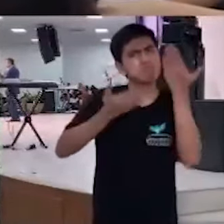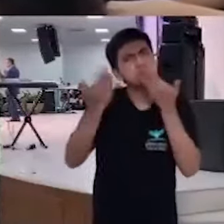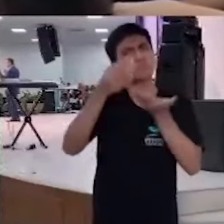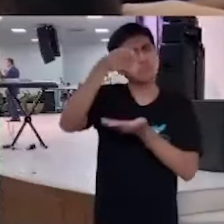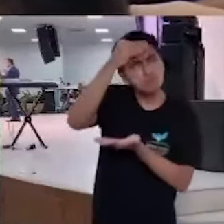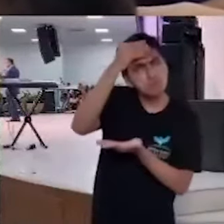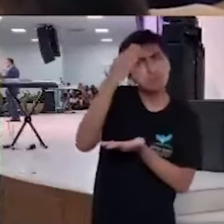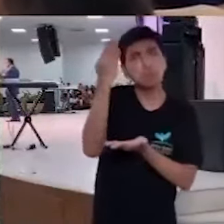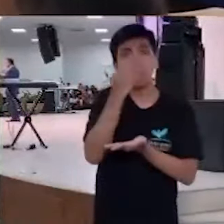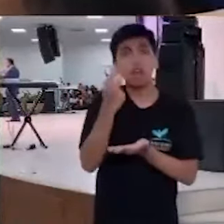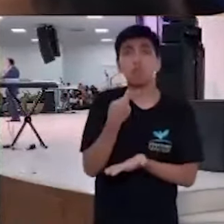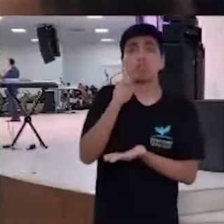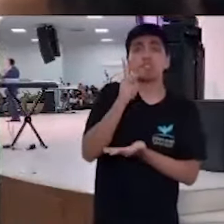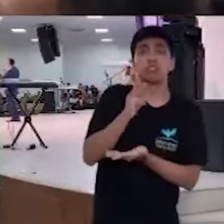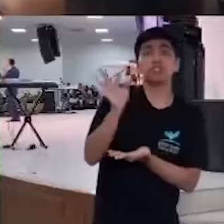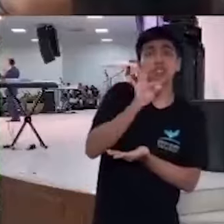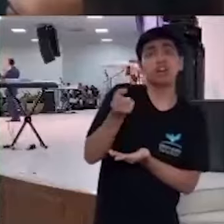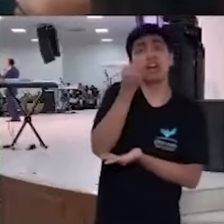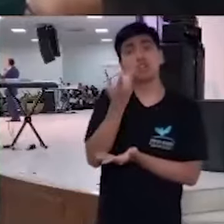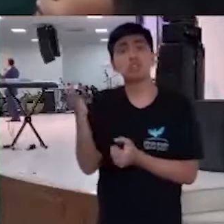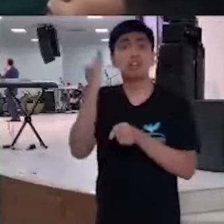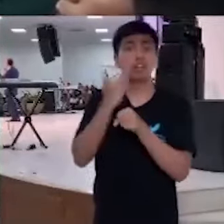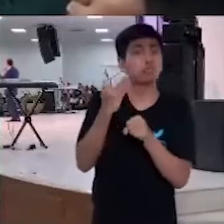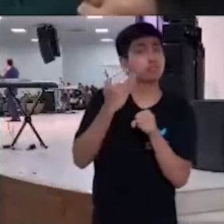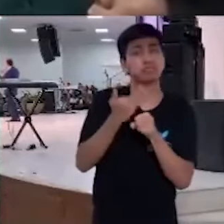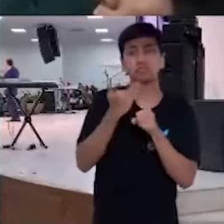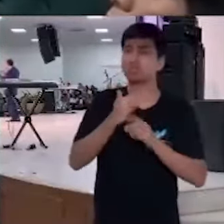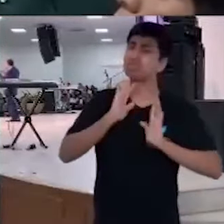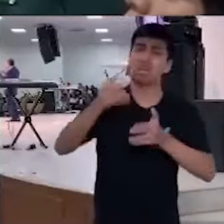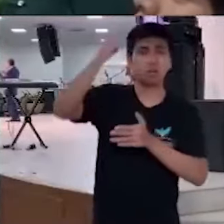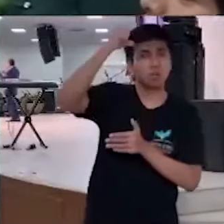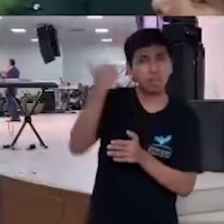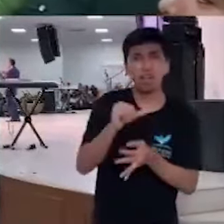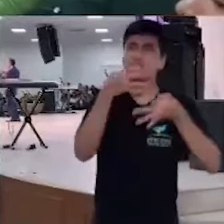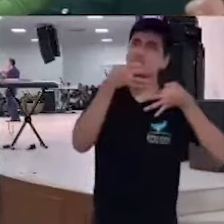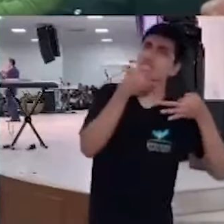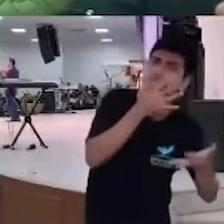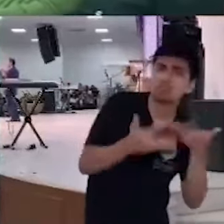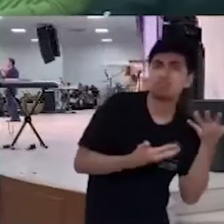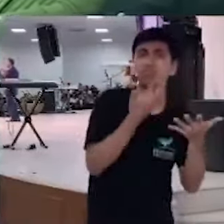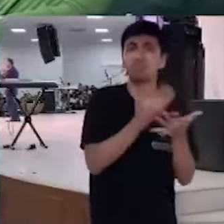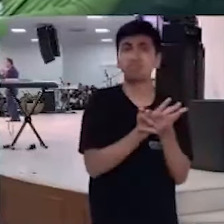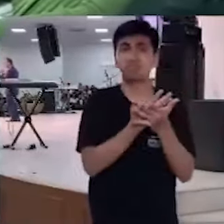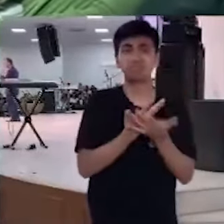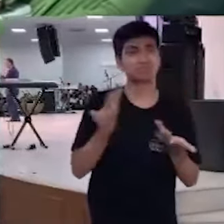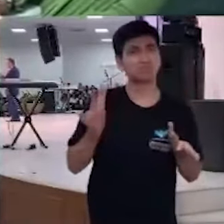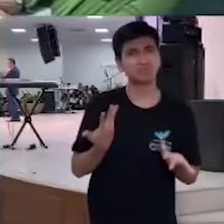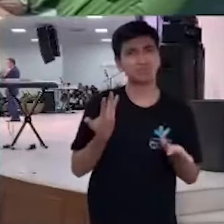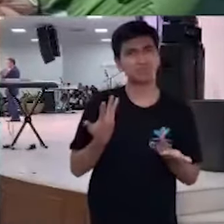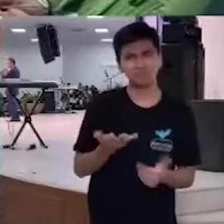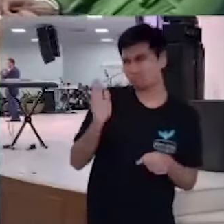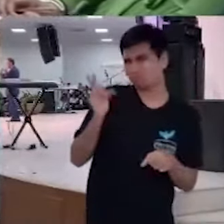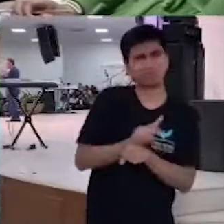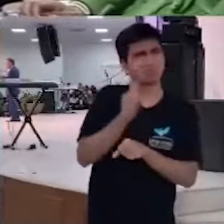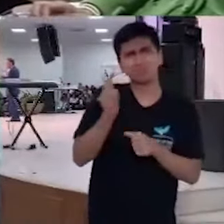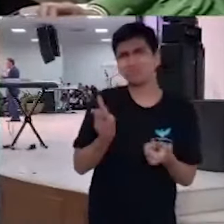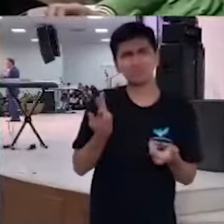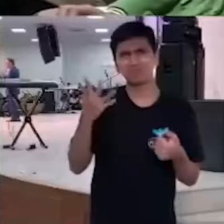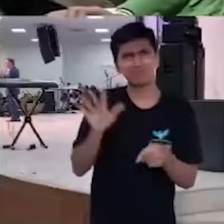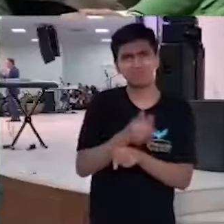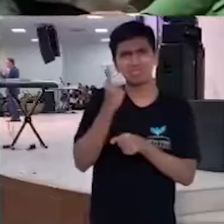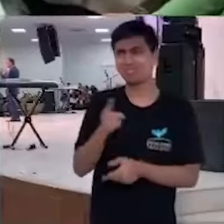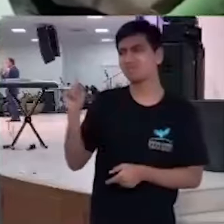es por salirse de la cobertura, por no o por resistir, hermano, a esa rendición de cuentas, a esa